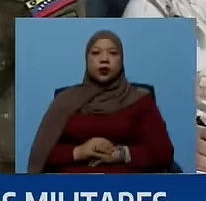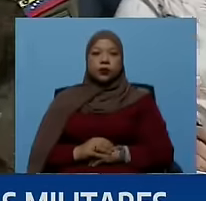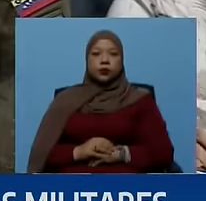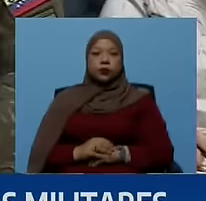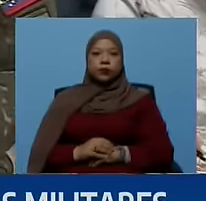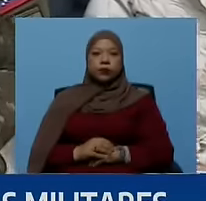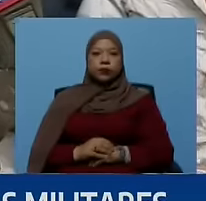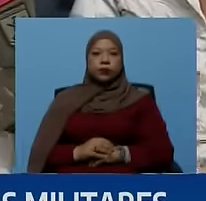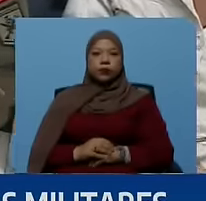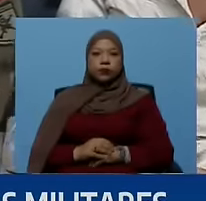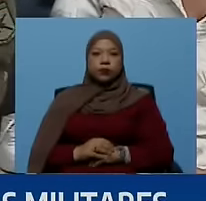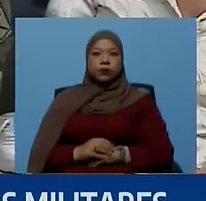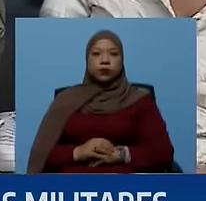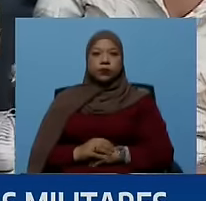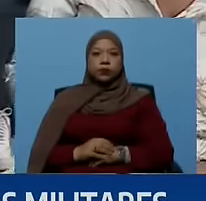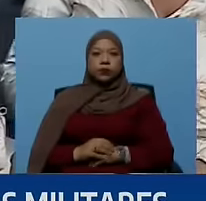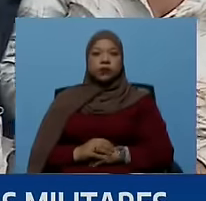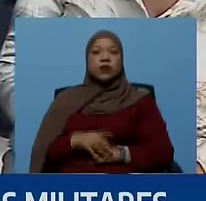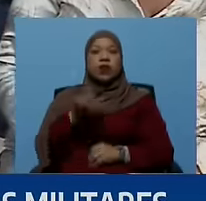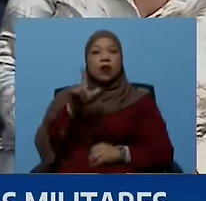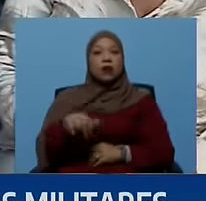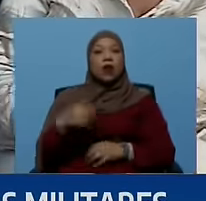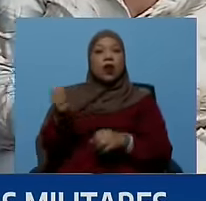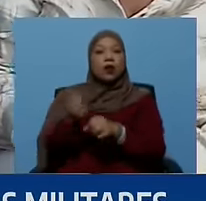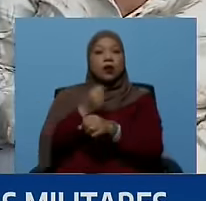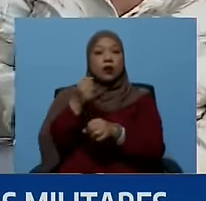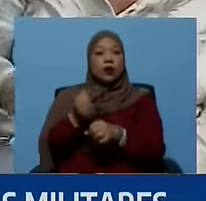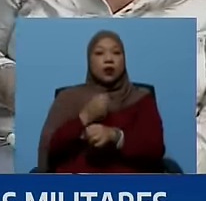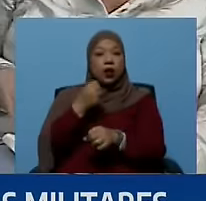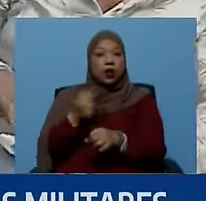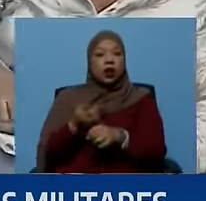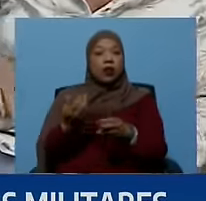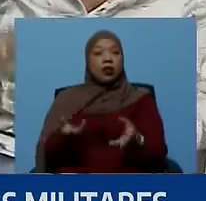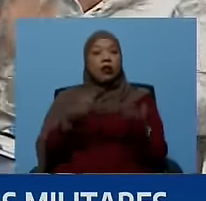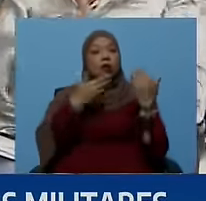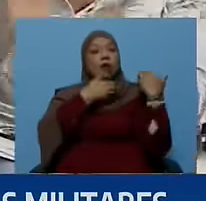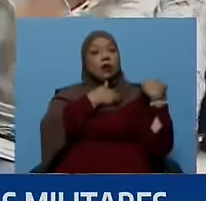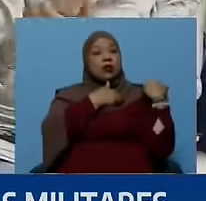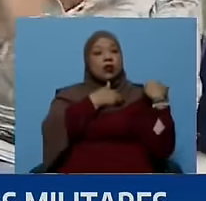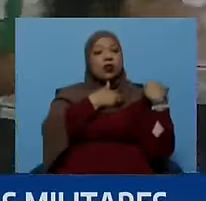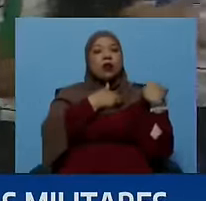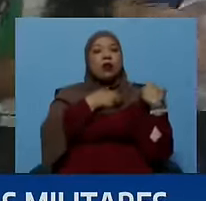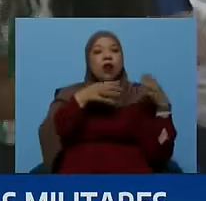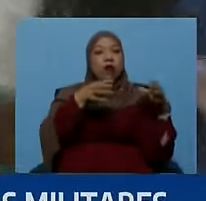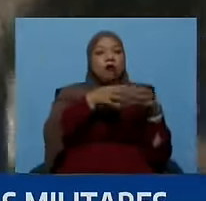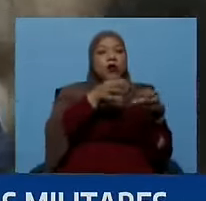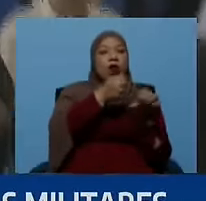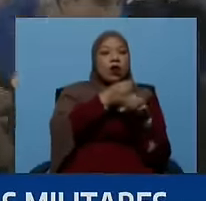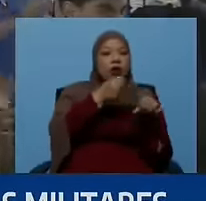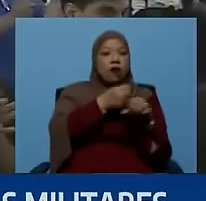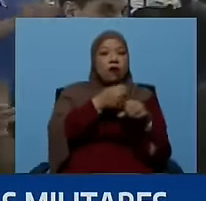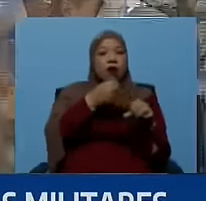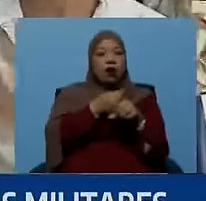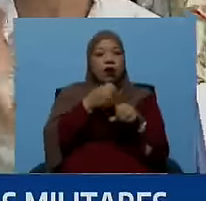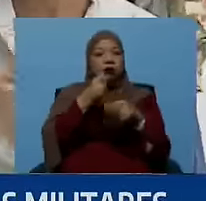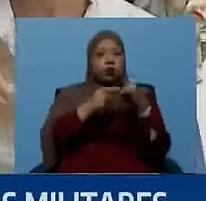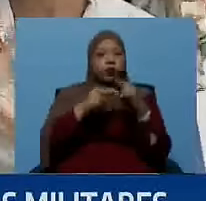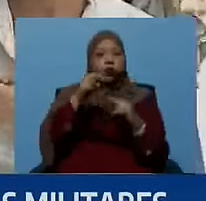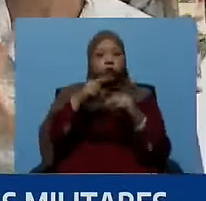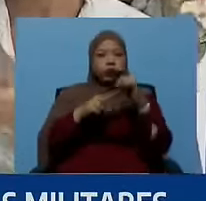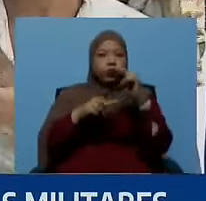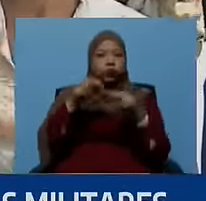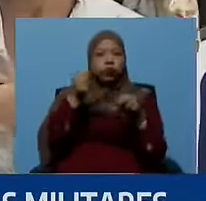Ah a los trabajadores que son los responsables la clase Obrera que es la que hace